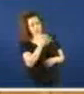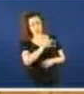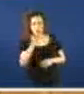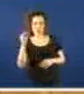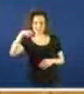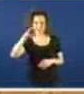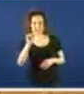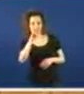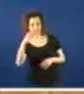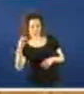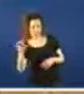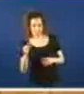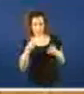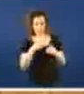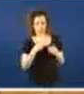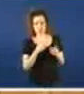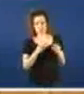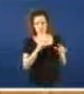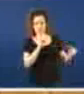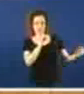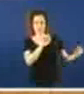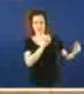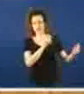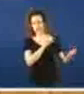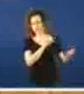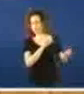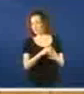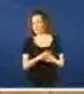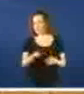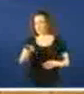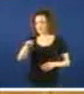do que lle petaba. Señor, señor Fernández,